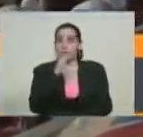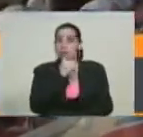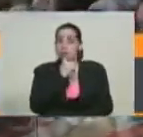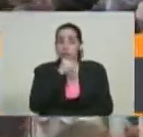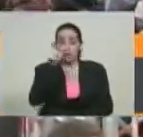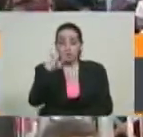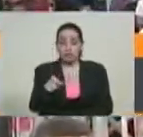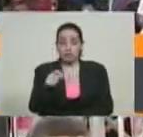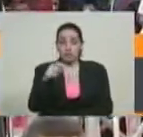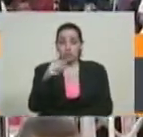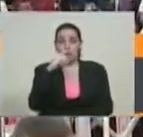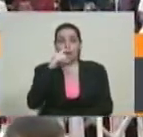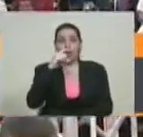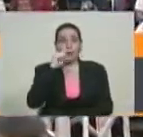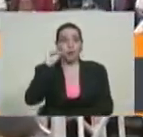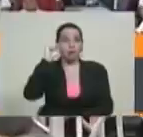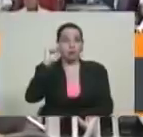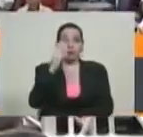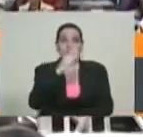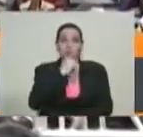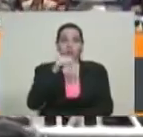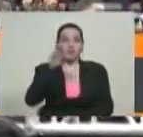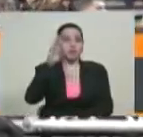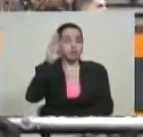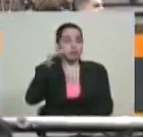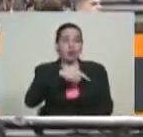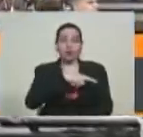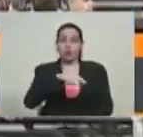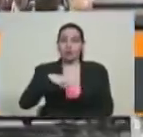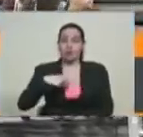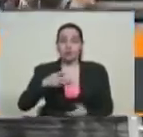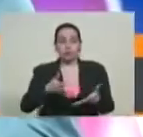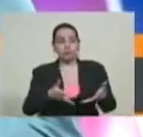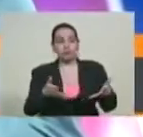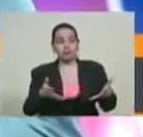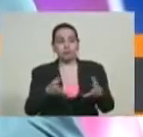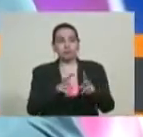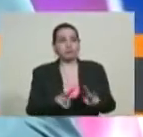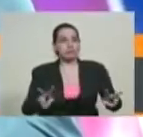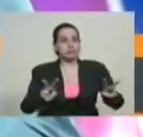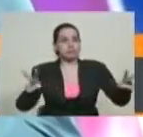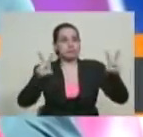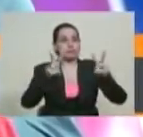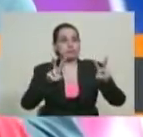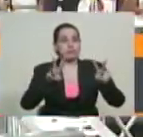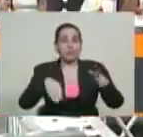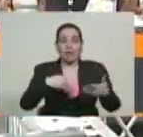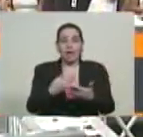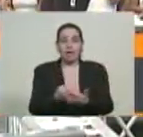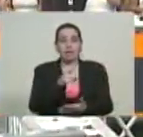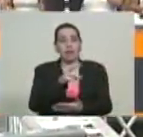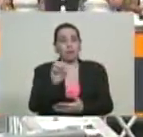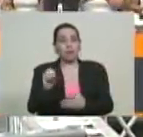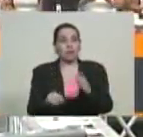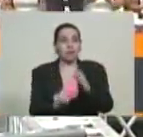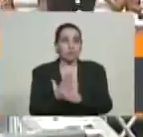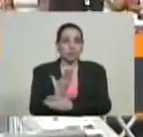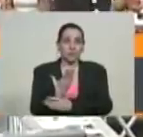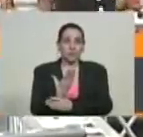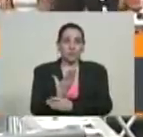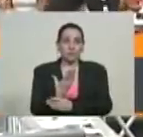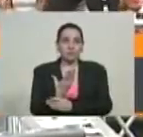hay futuro. Y vamos victoriosos de aquí al 20 de mayo a usted, a